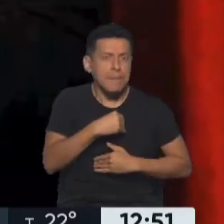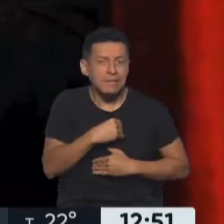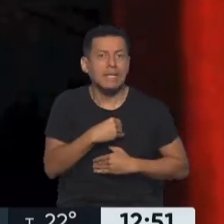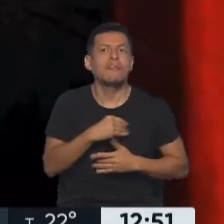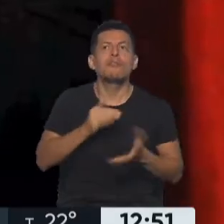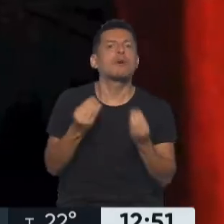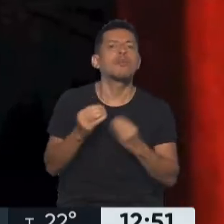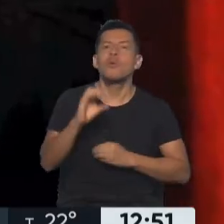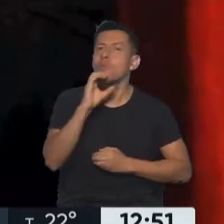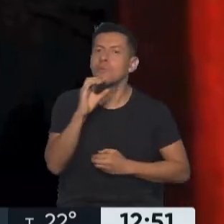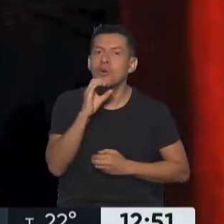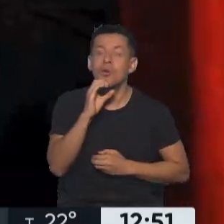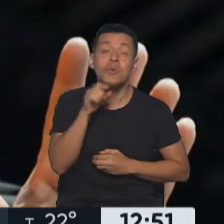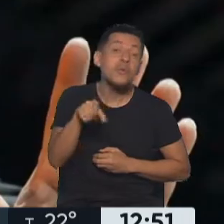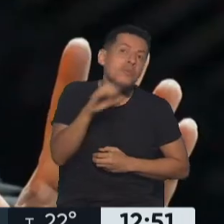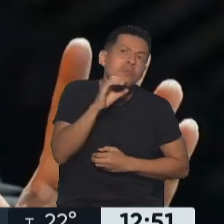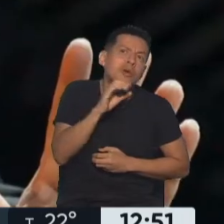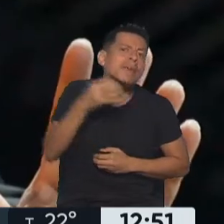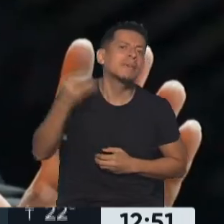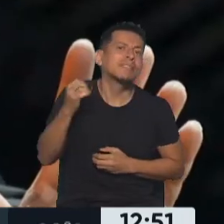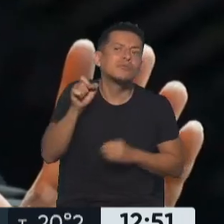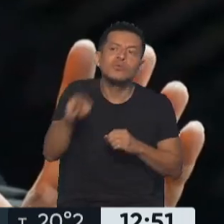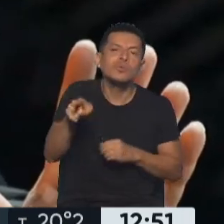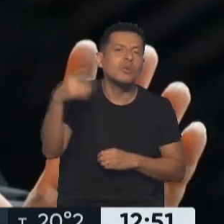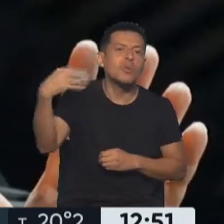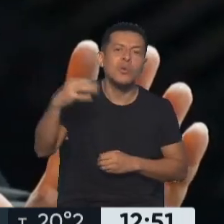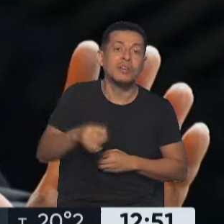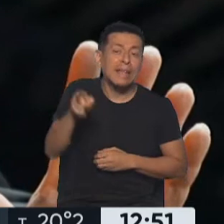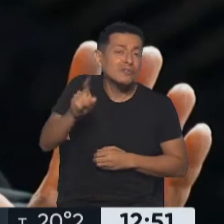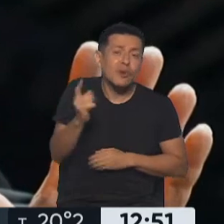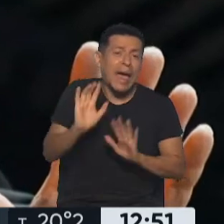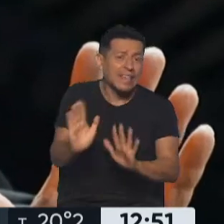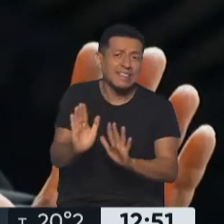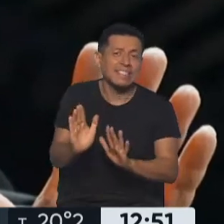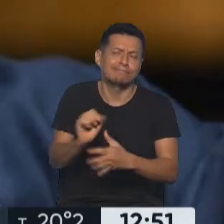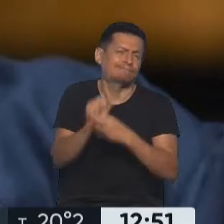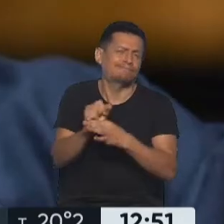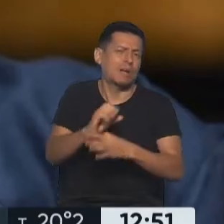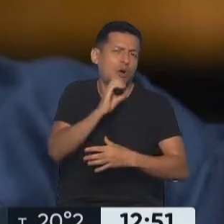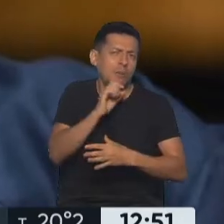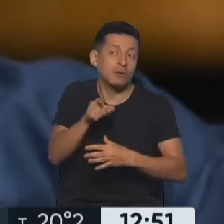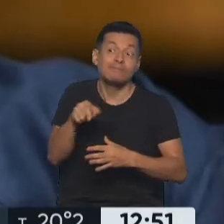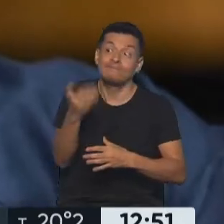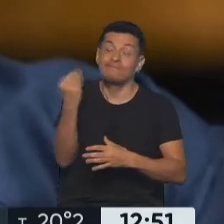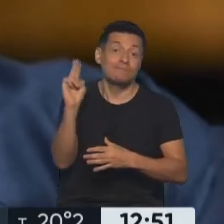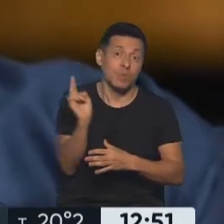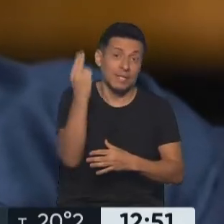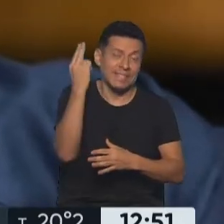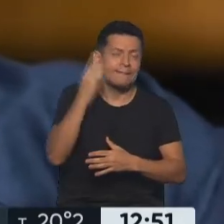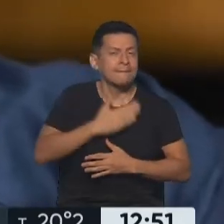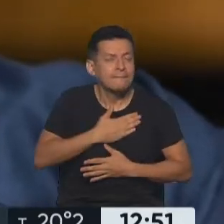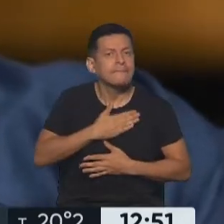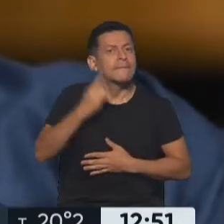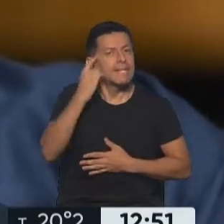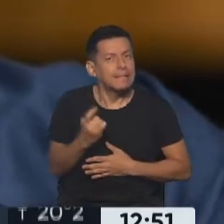humor. Claro, con un humor muy singular, único, él solo podía hacerlo. El gran capo cómico falleció y entristece